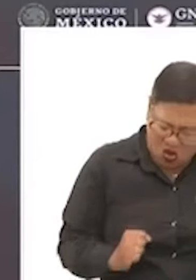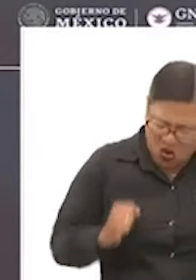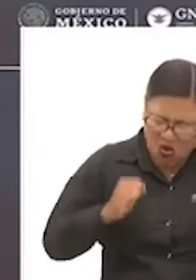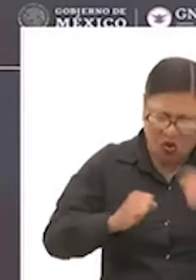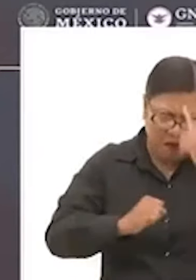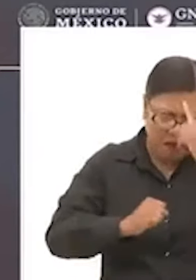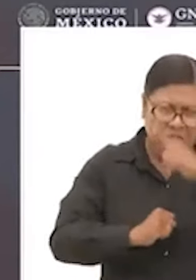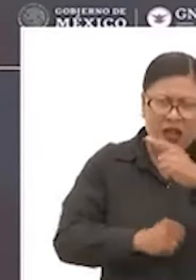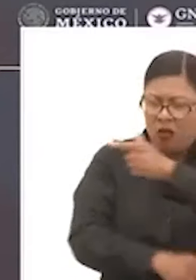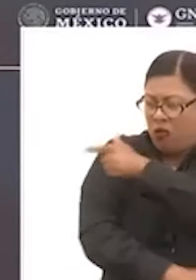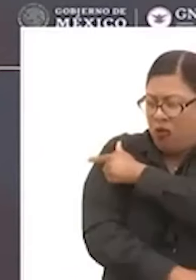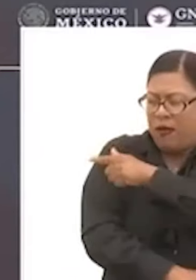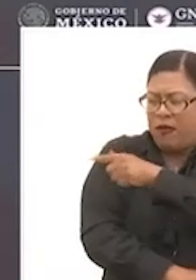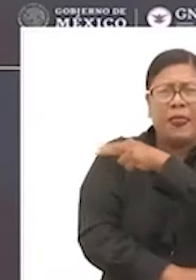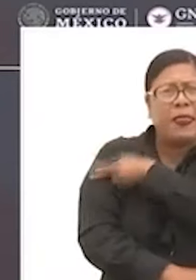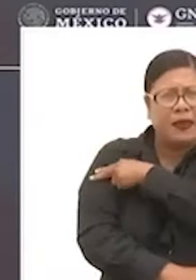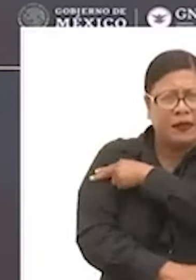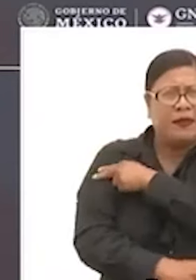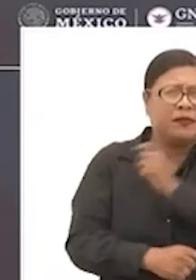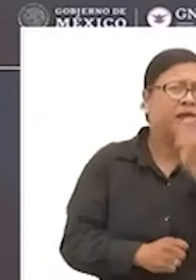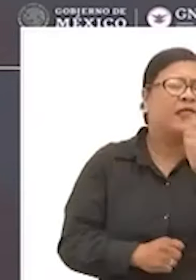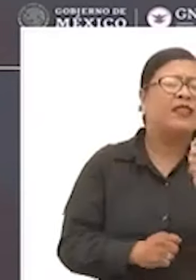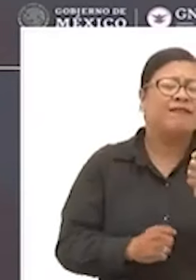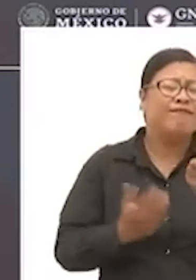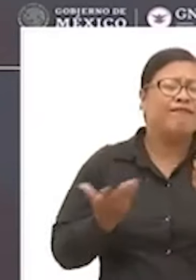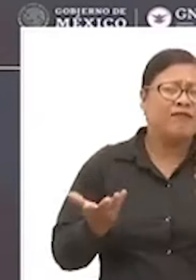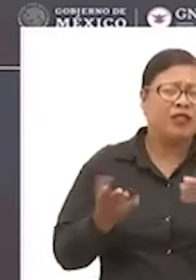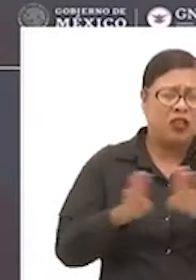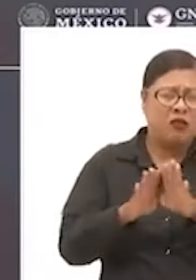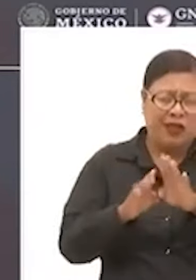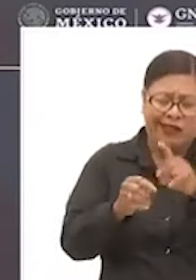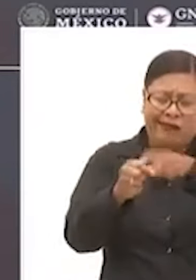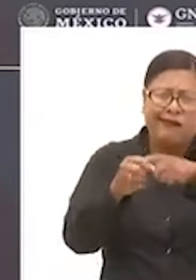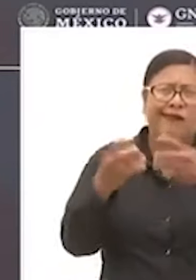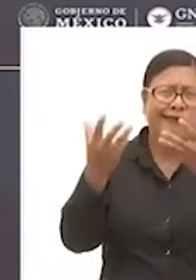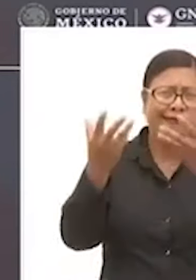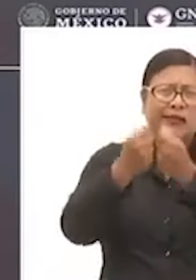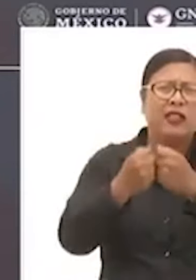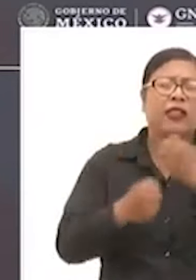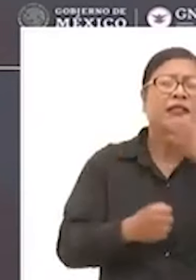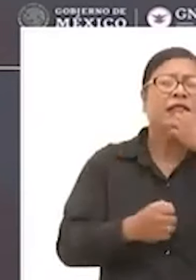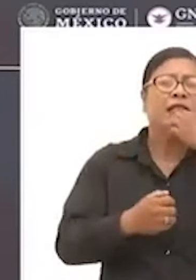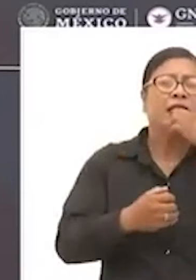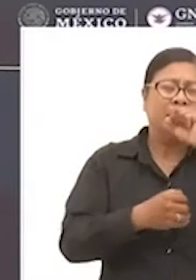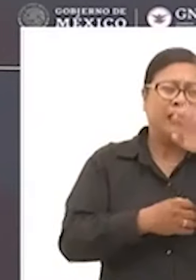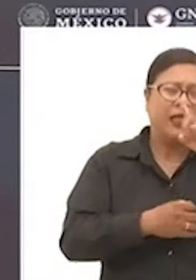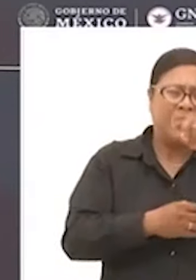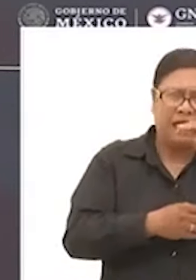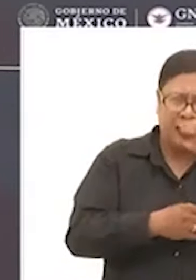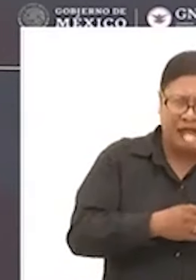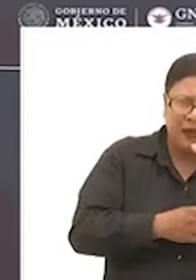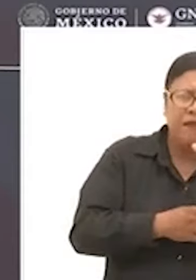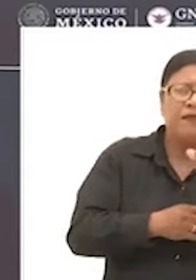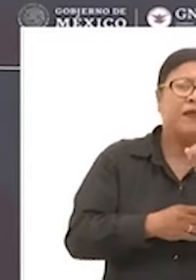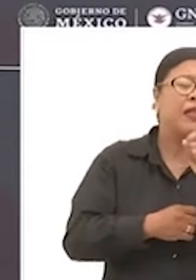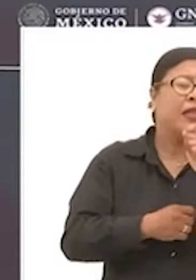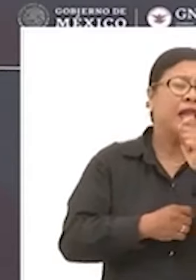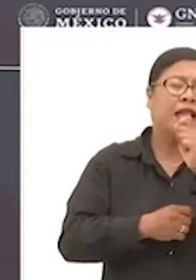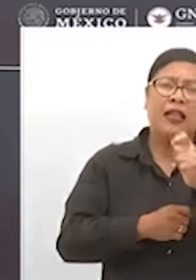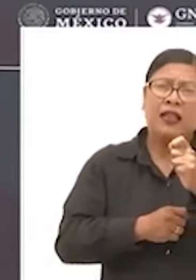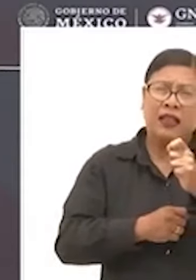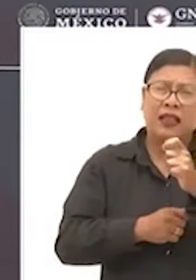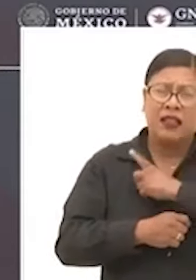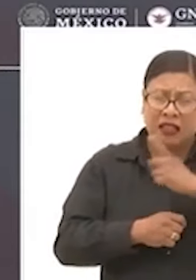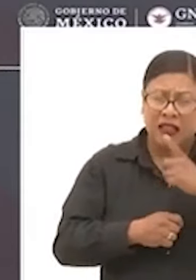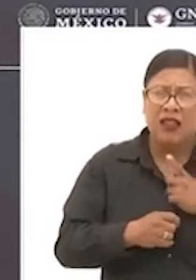de la Defensa Nacional. Esto fue celebrado por el presidente López Obrador, quien dijo que la estrategia de seguridad va por el camino correcto. Luis